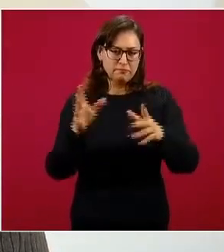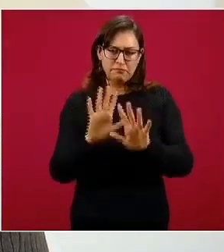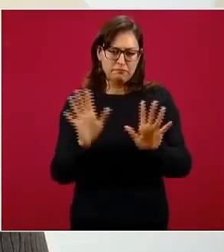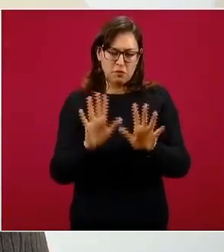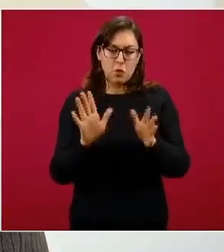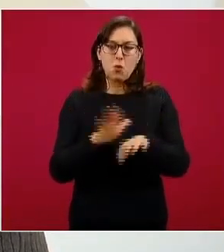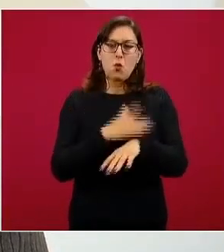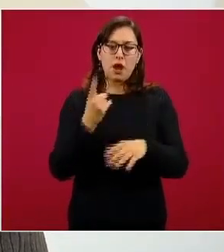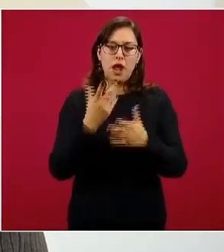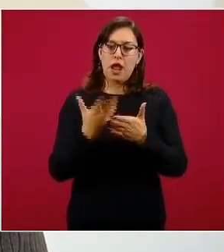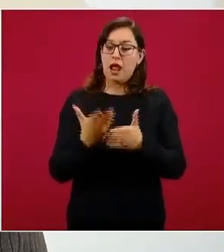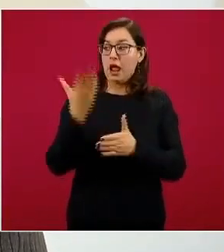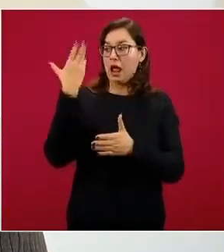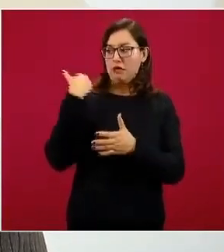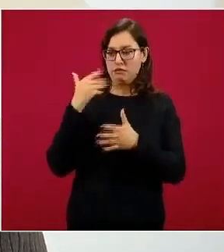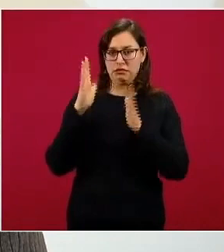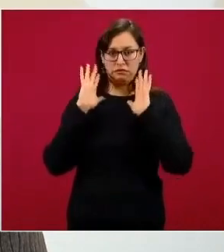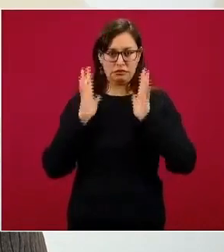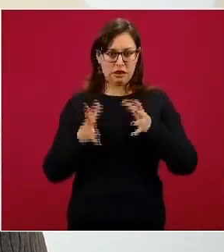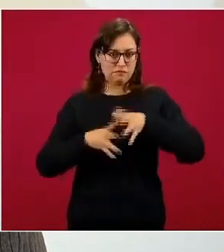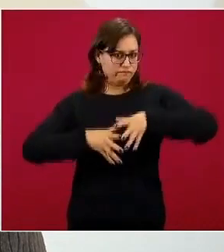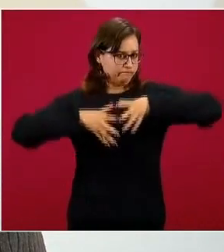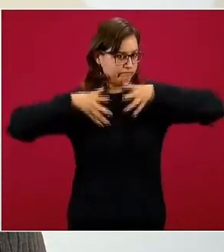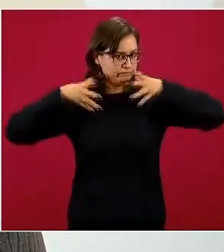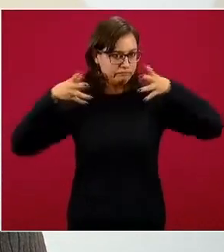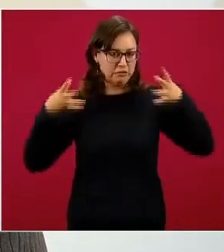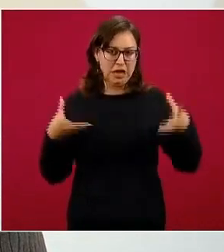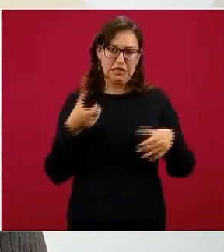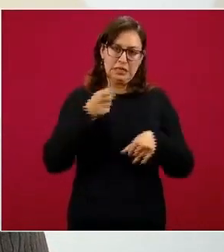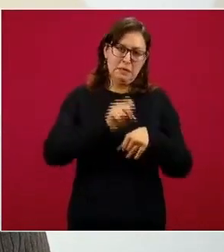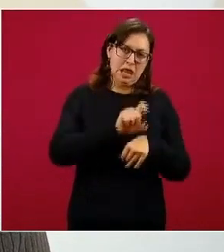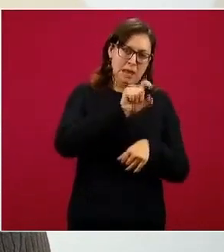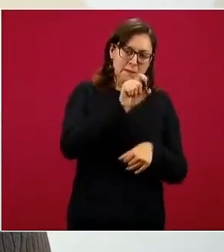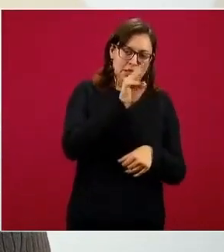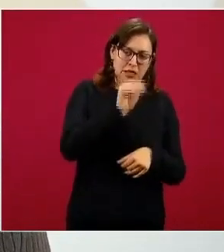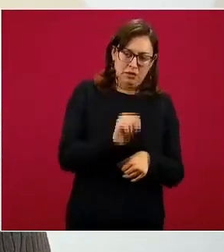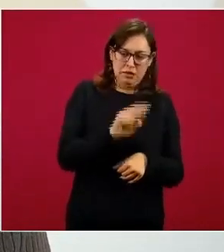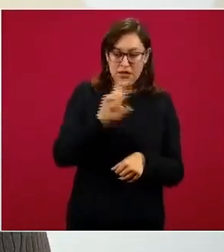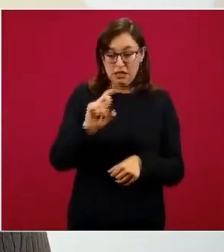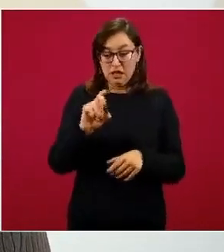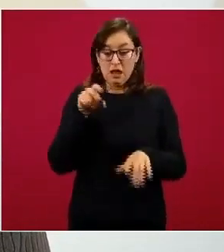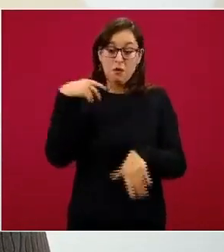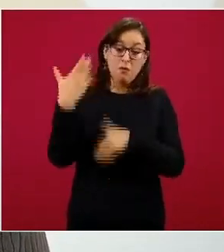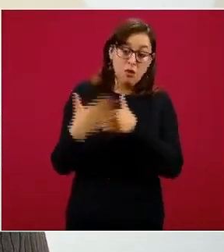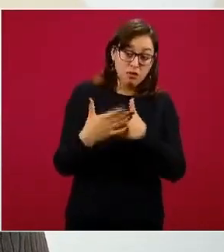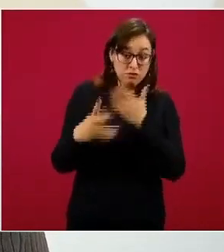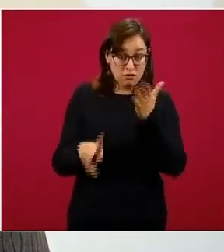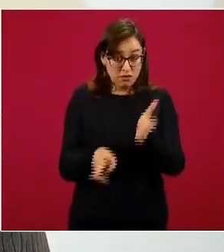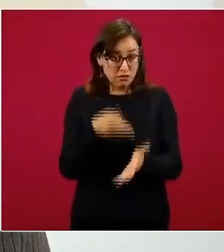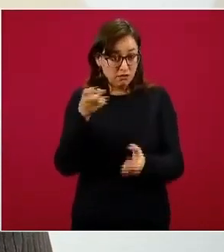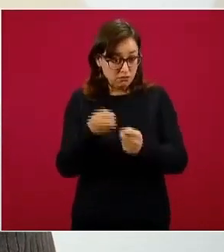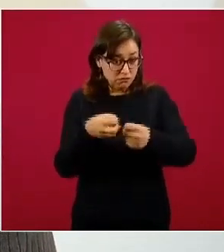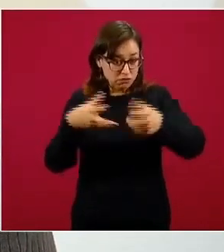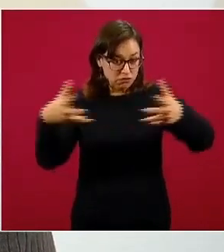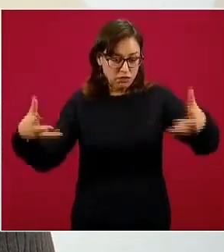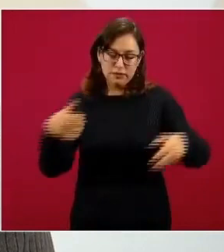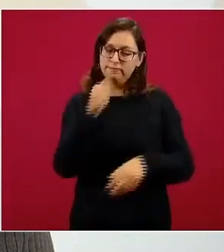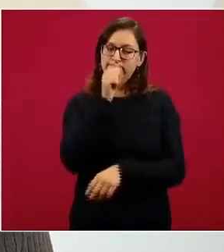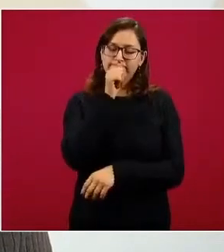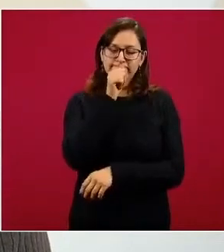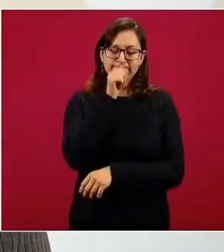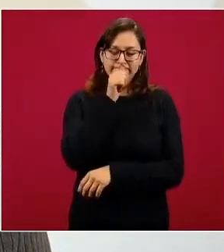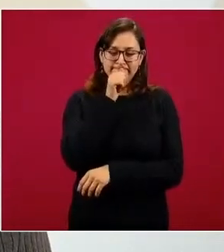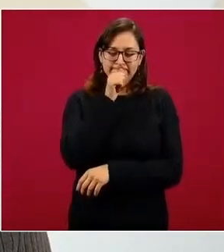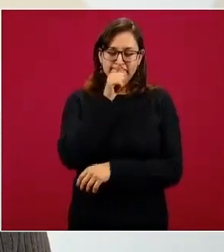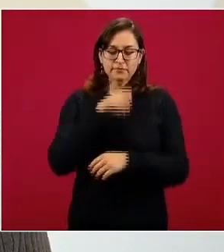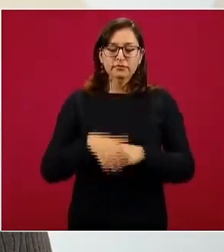primer acme precisamente entre la semana 29-30 de lo que fue el 2020. De hecho,